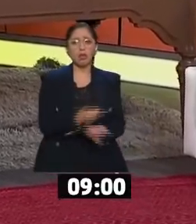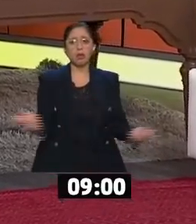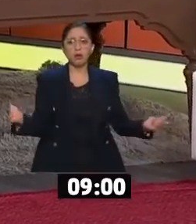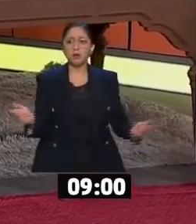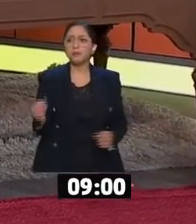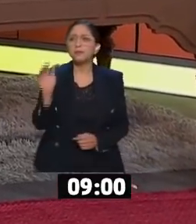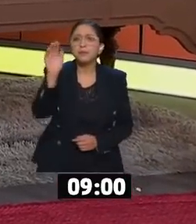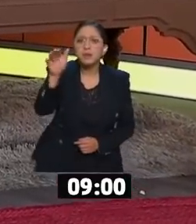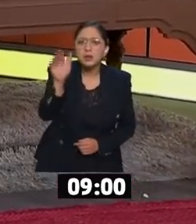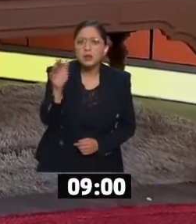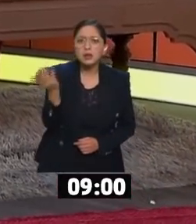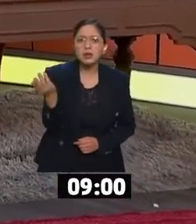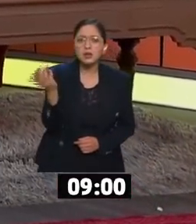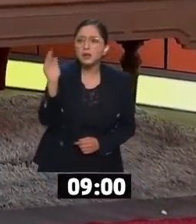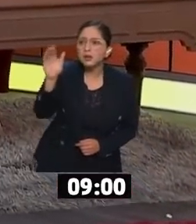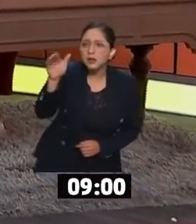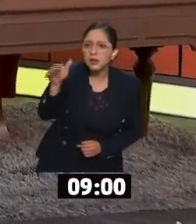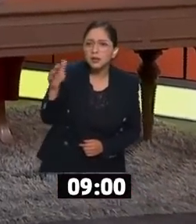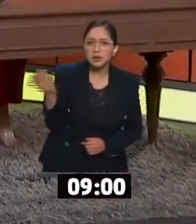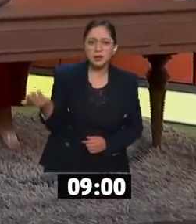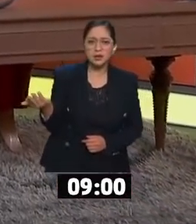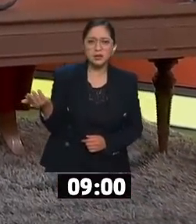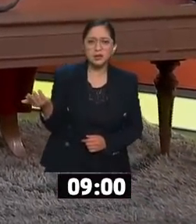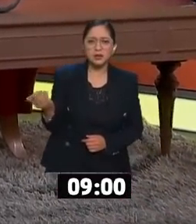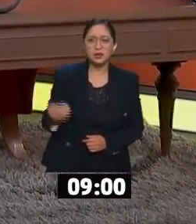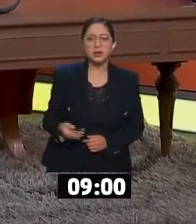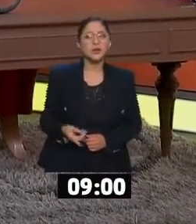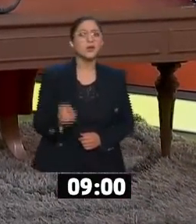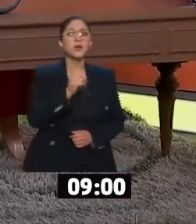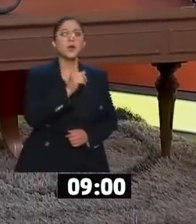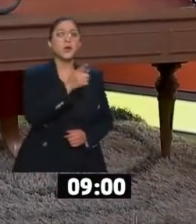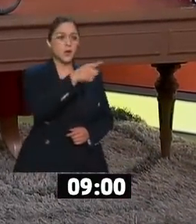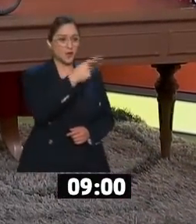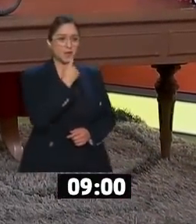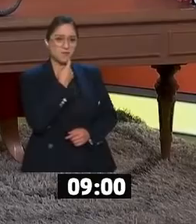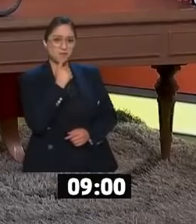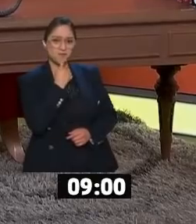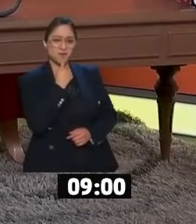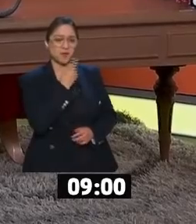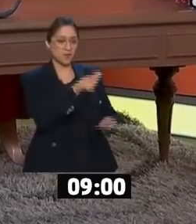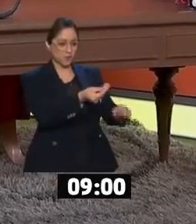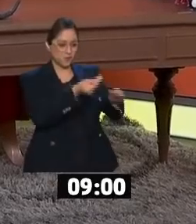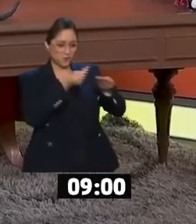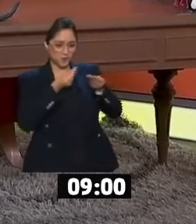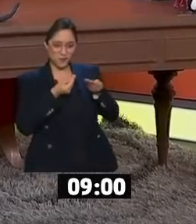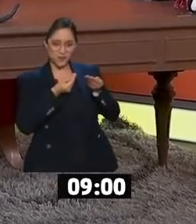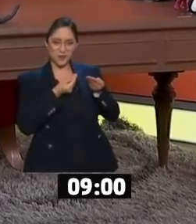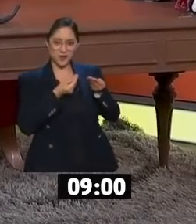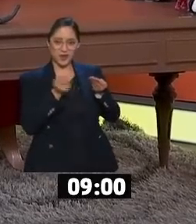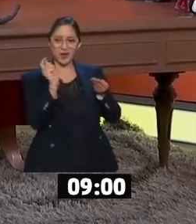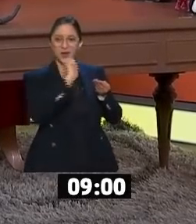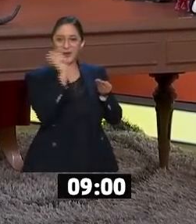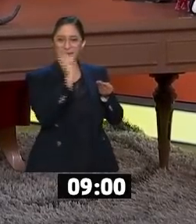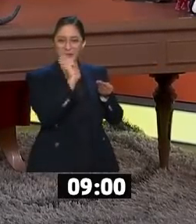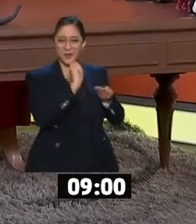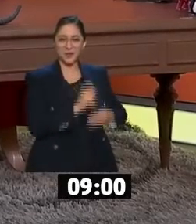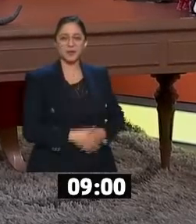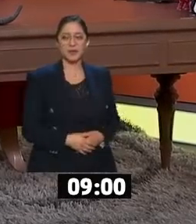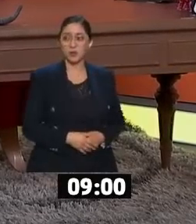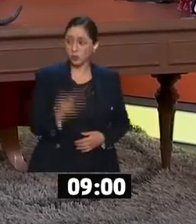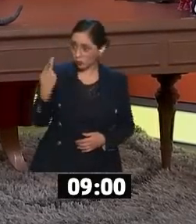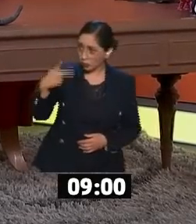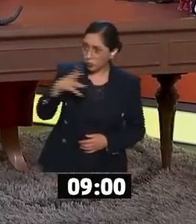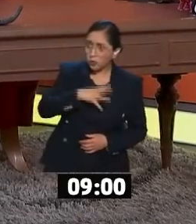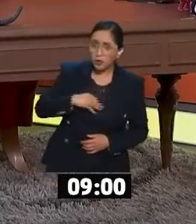hablando, señora Tapia. Me mandaron el novio. ¿A quién? ¿De su hija? No, de la